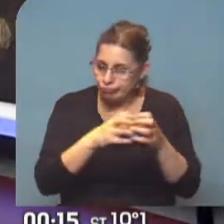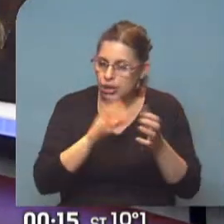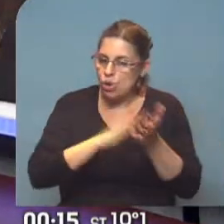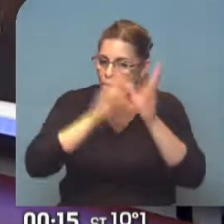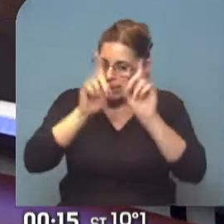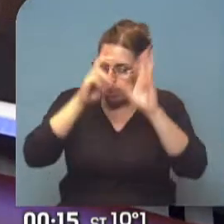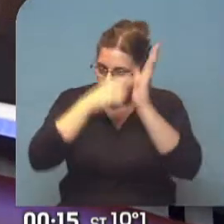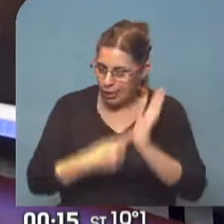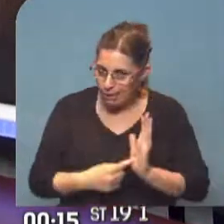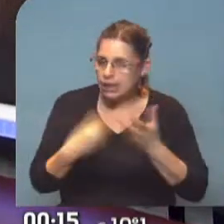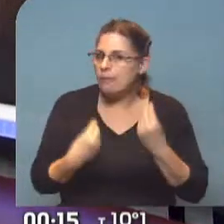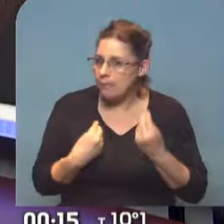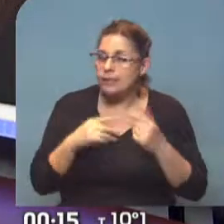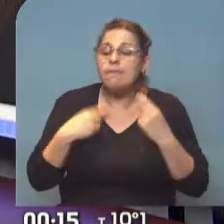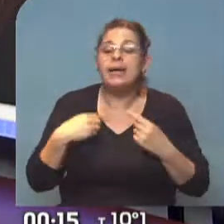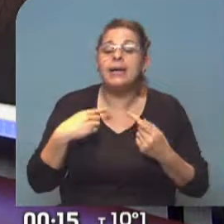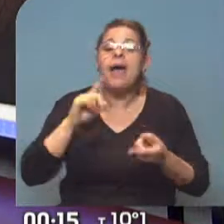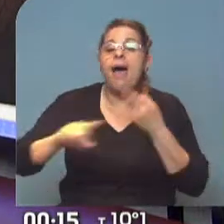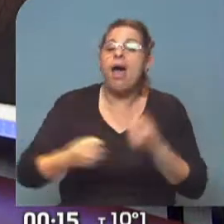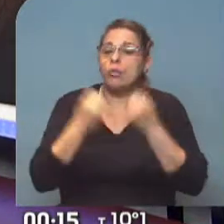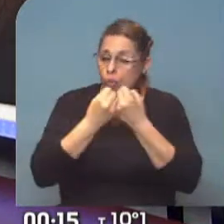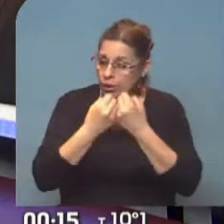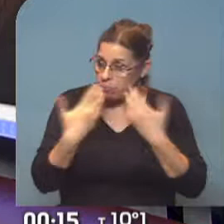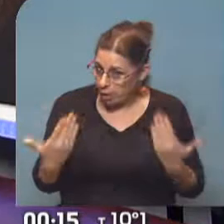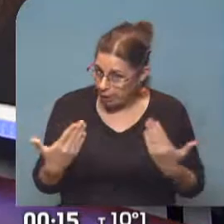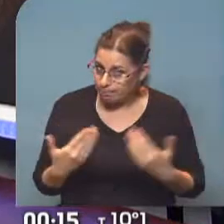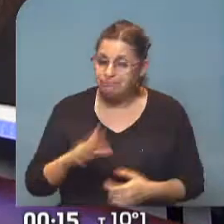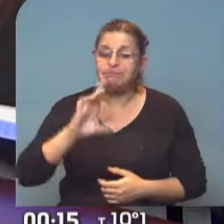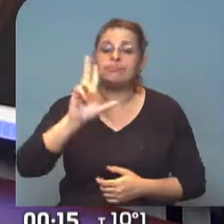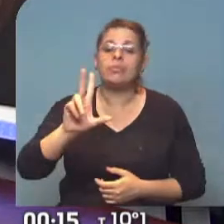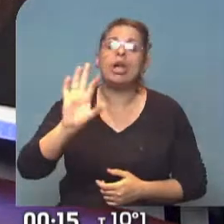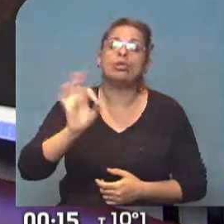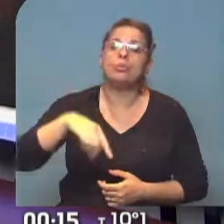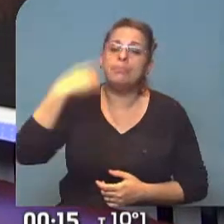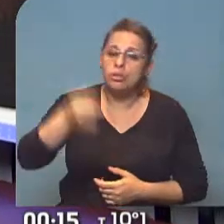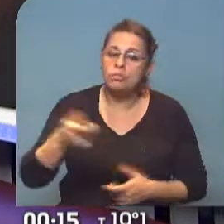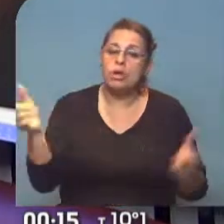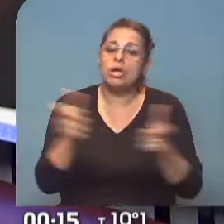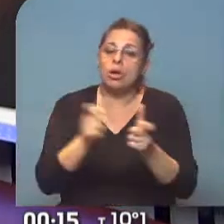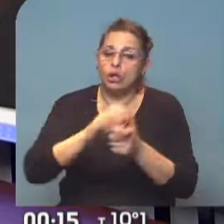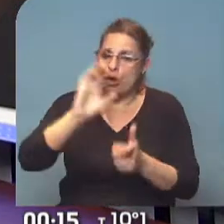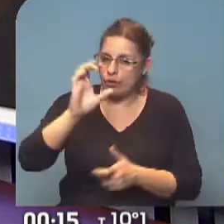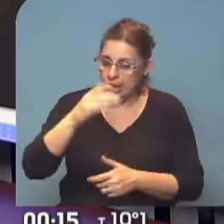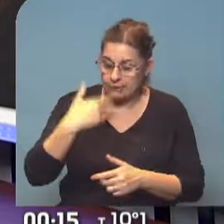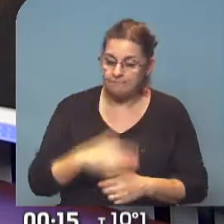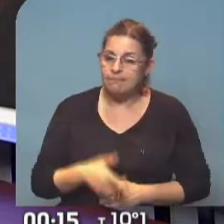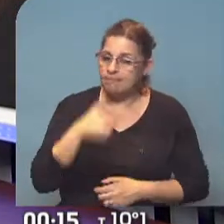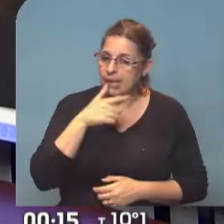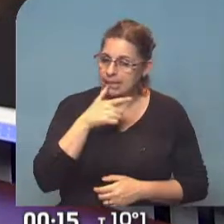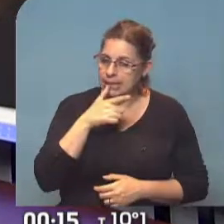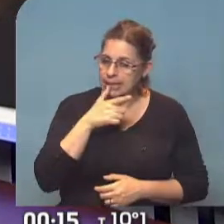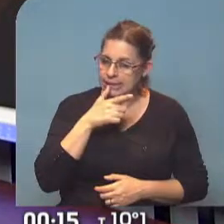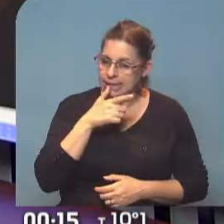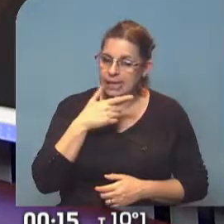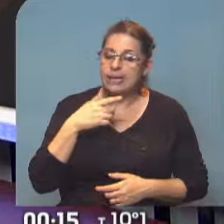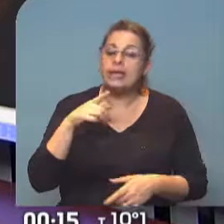pueden llegar a algunos puntos en común. El 3 de octubre se va a reunir la Confederal y se aleja cada vez más la posibilidad de